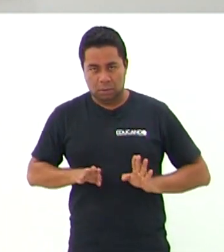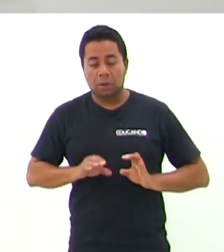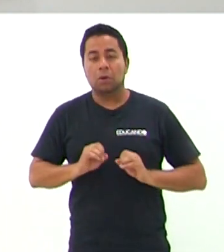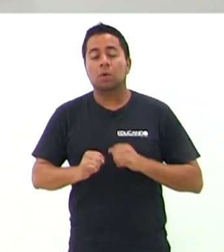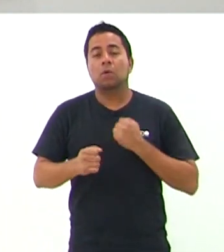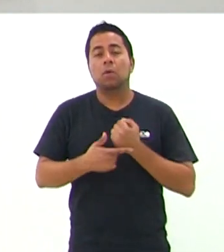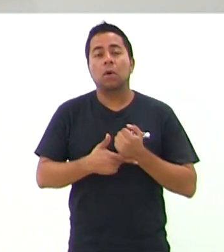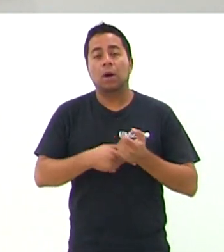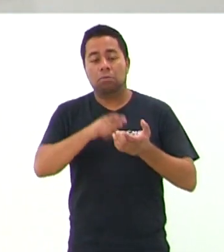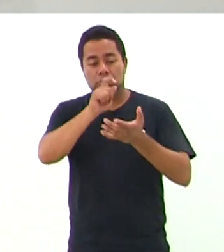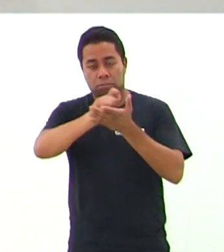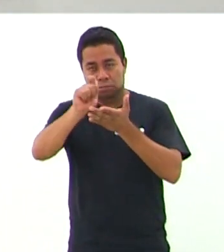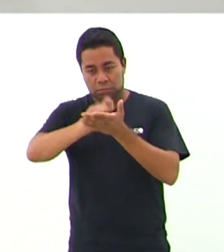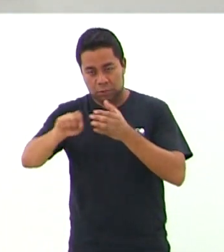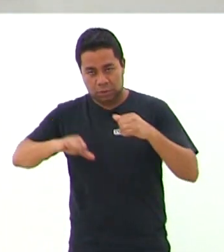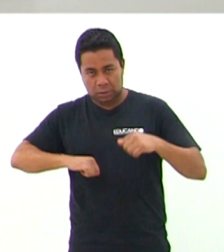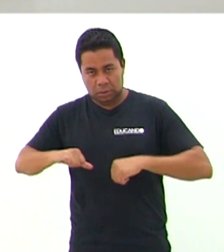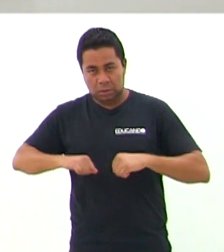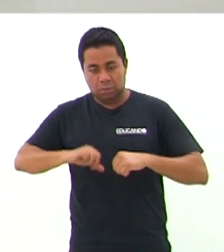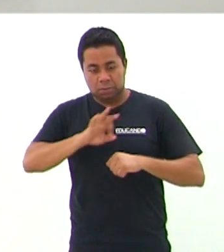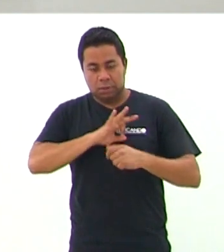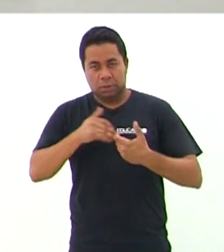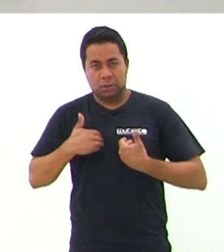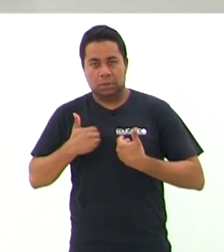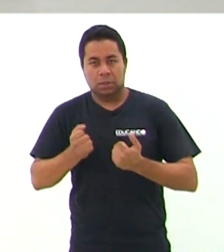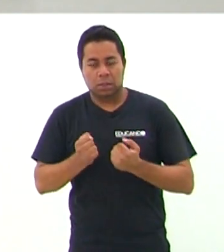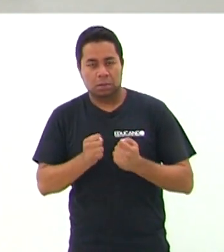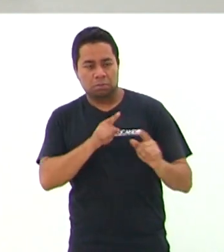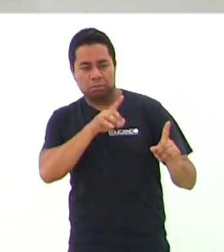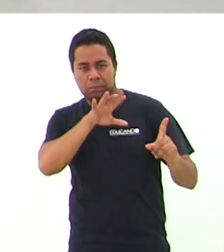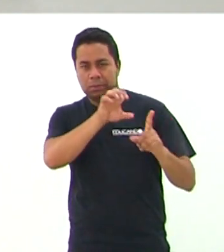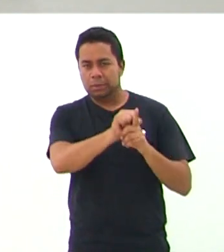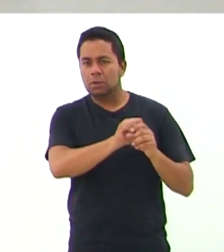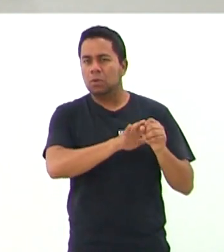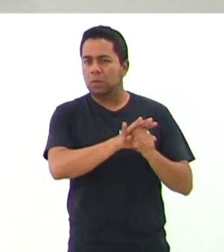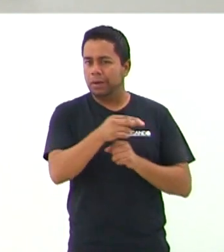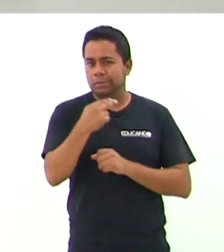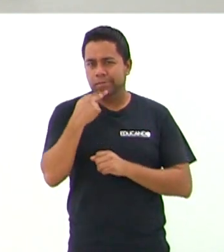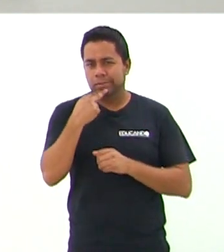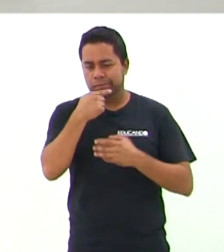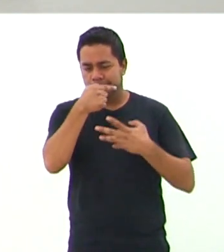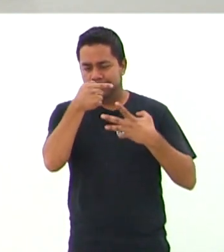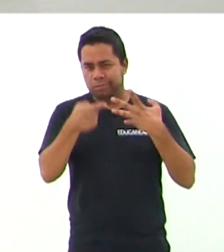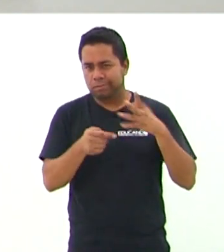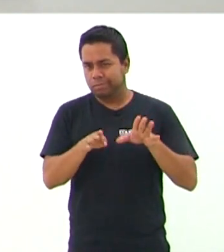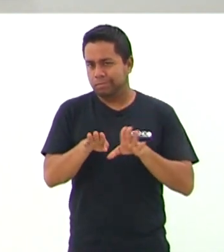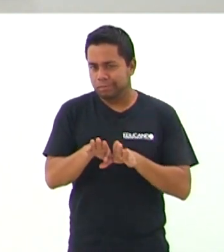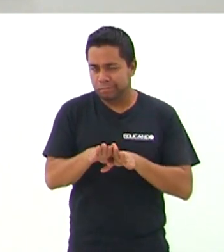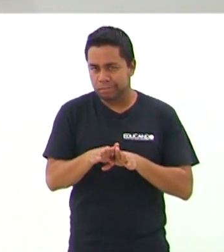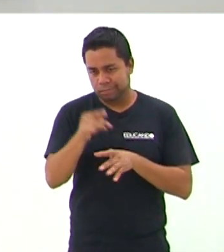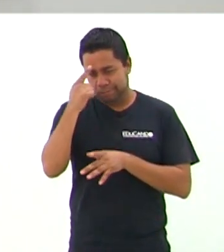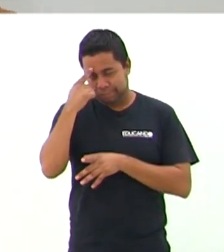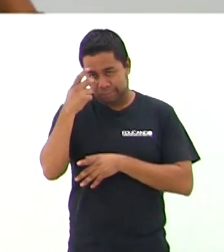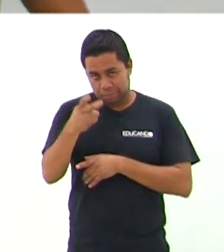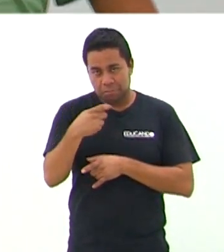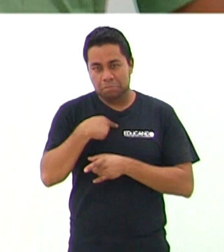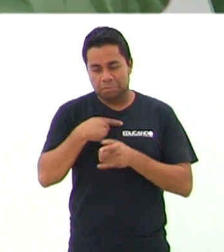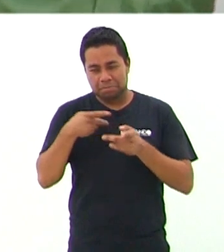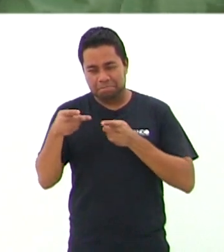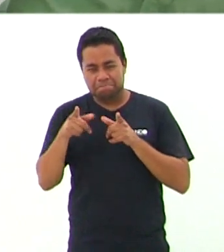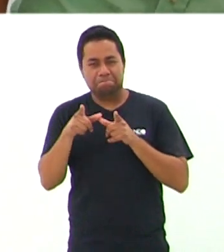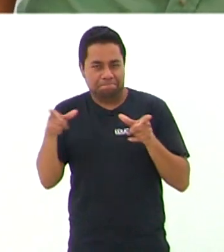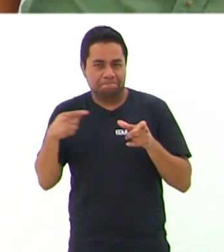que nos van a permitir entender y comprender el uso de cada uno de estos. Para ello te traigo ya preparada